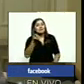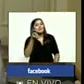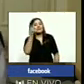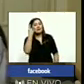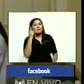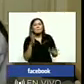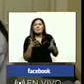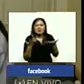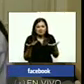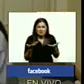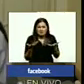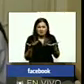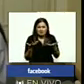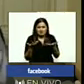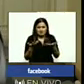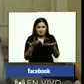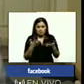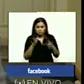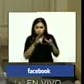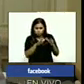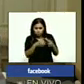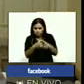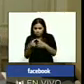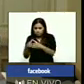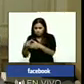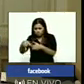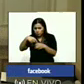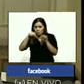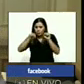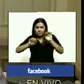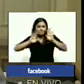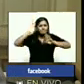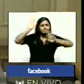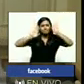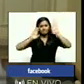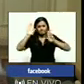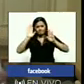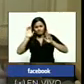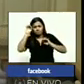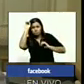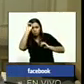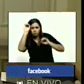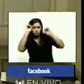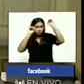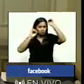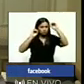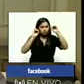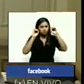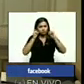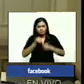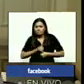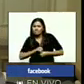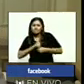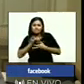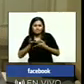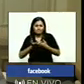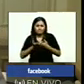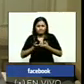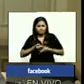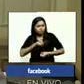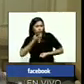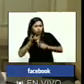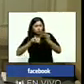porque tenemos espacios de participación más abiertos y porque nos podemos expresar sin temor